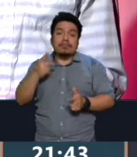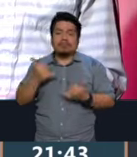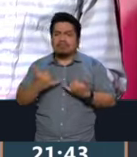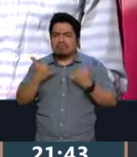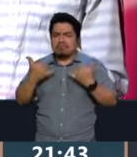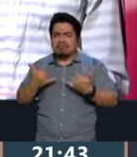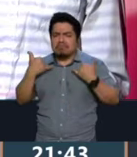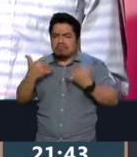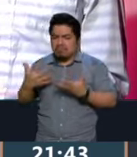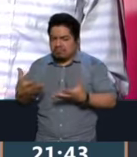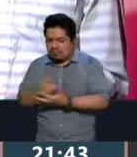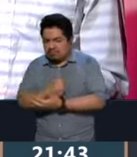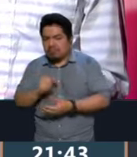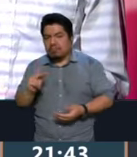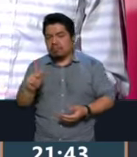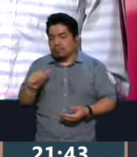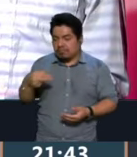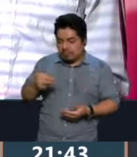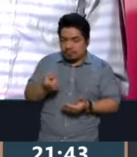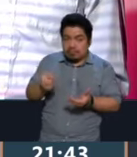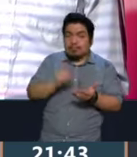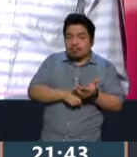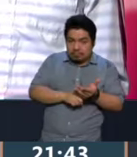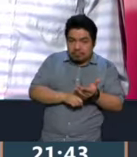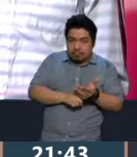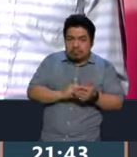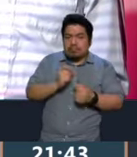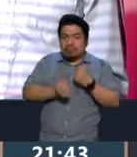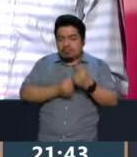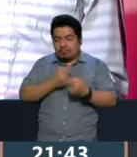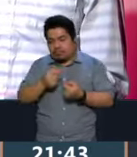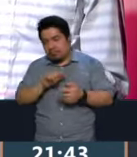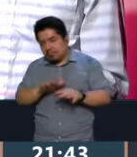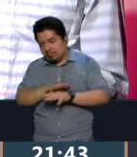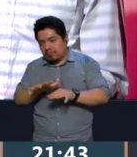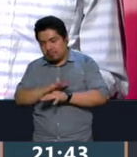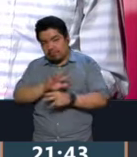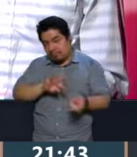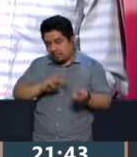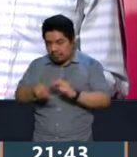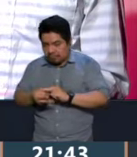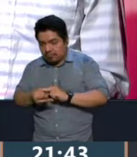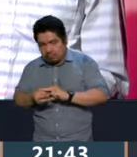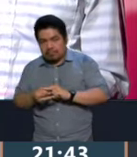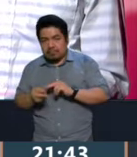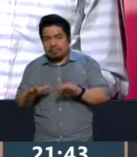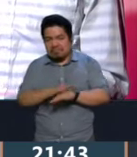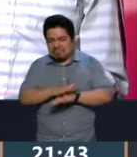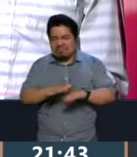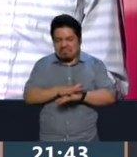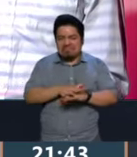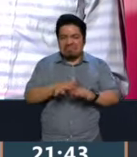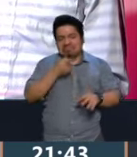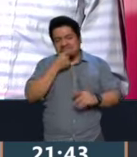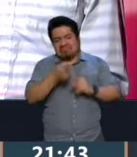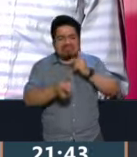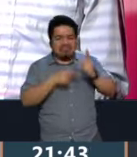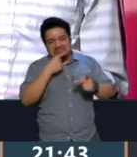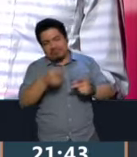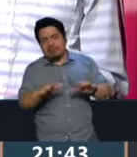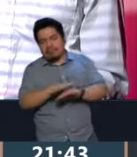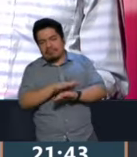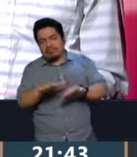jóvenes nos hemos apropiado de Acción Nacional, al menos al interior, y hemos podido darle la vuelta en muchos aspectos, cambiando el discurso, ¿no? Cambiando